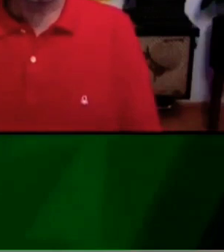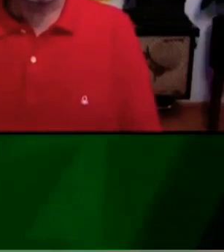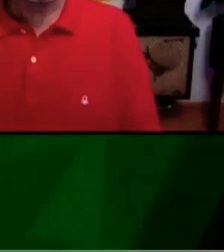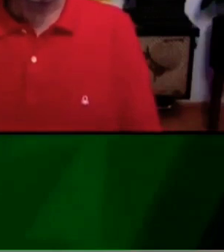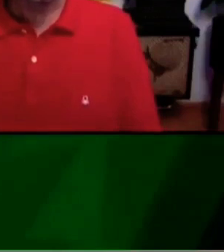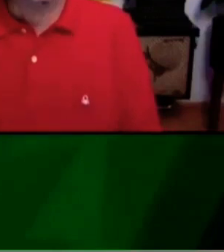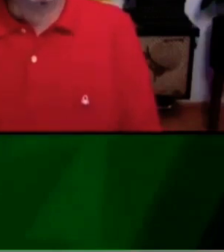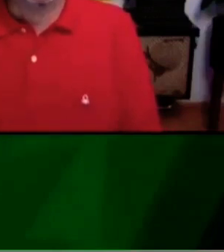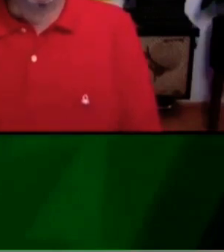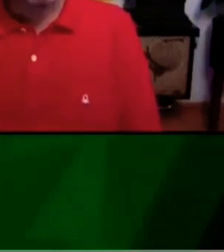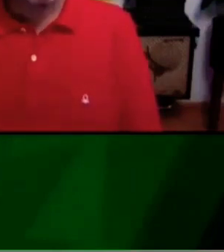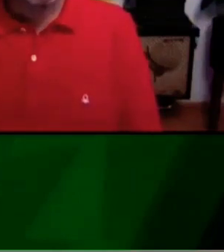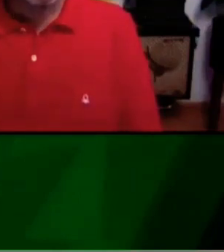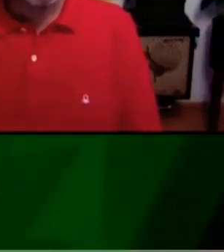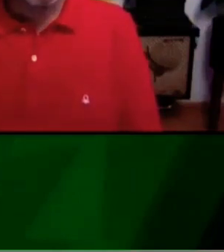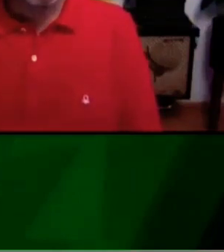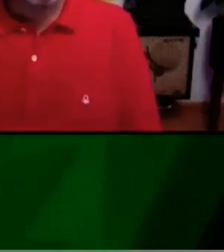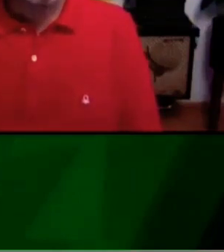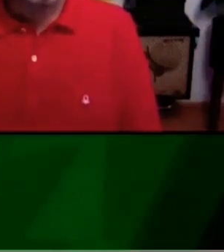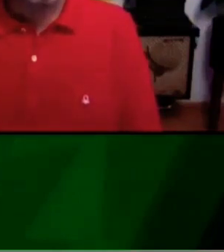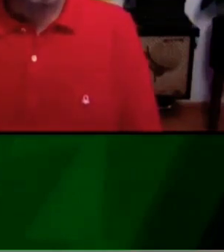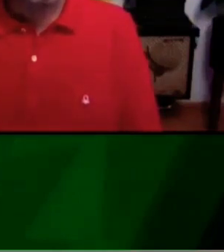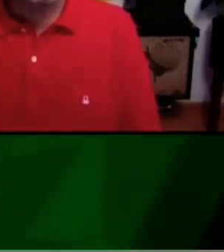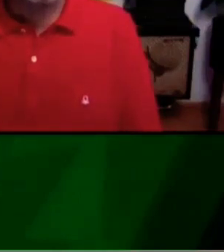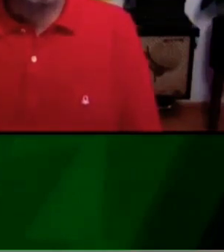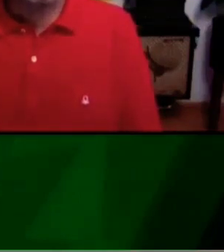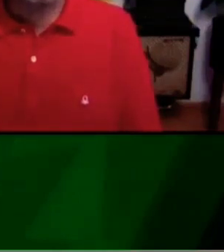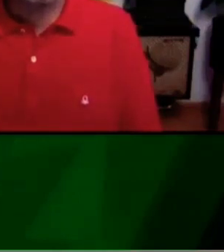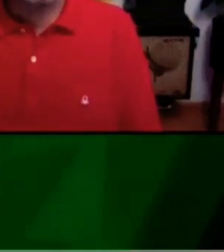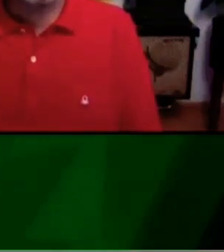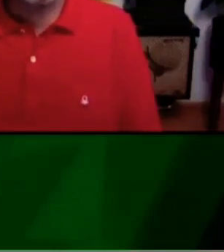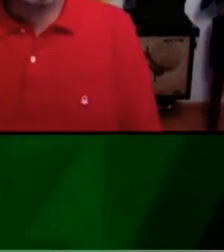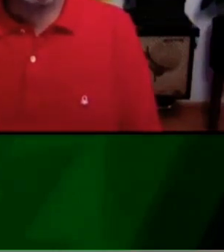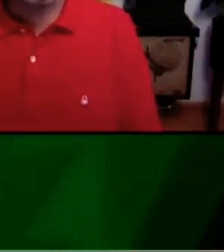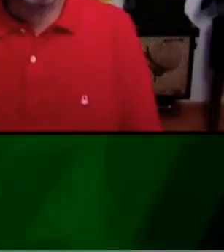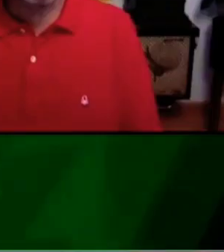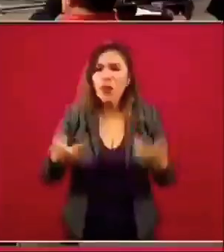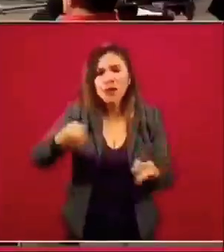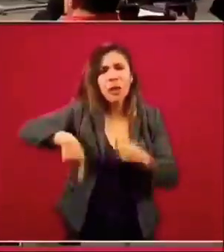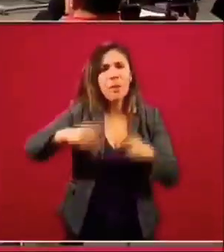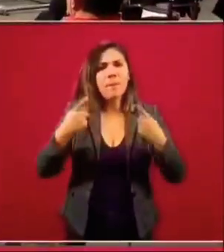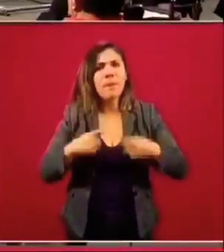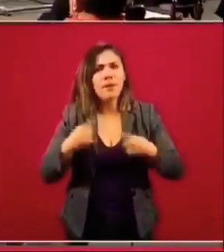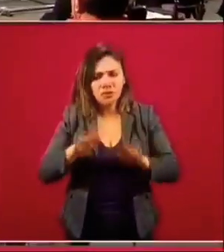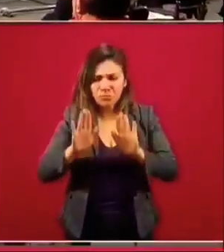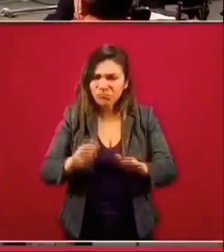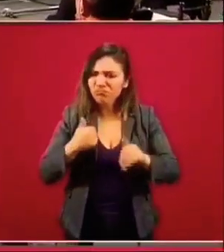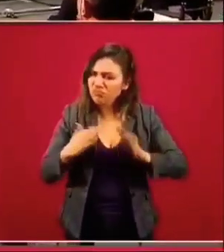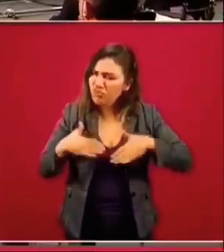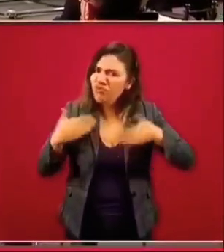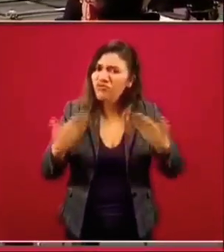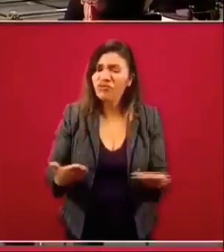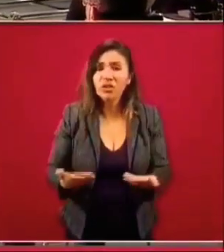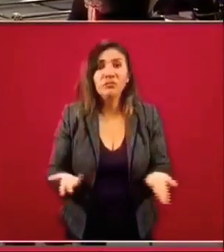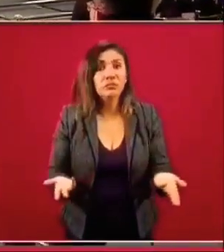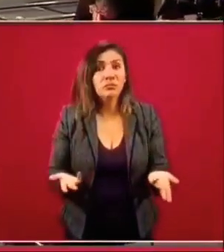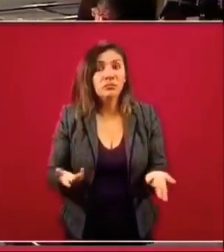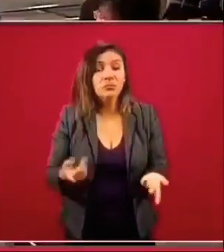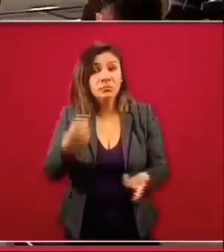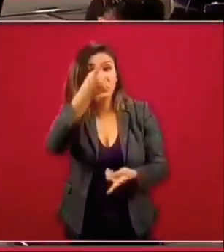PAN está clarísima, y también PRI, no tengo duda de que lo van a aprobar ese endeudamiento. Si se trata de